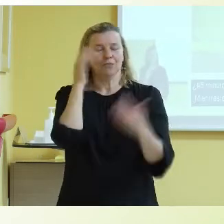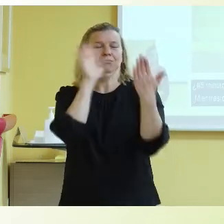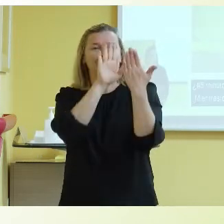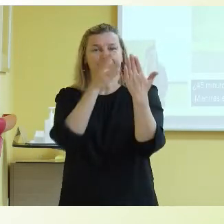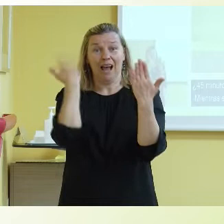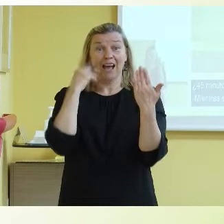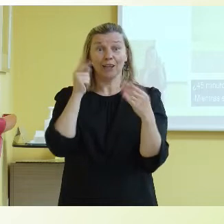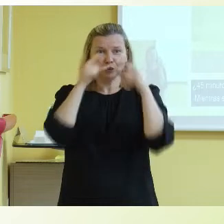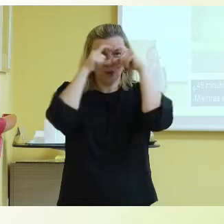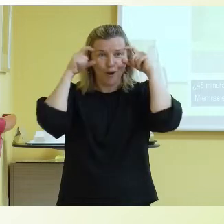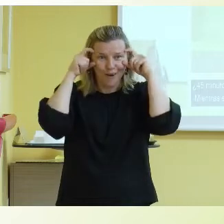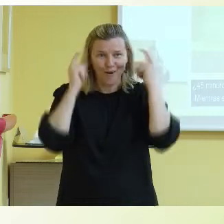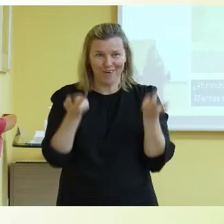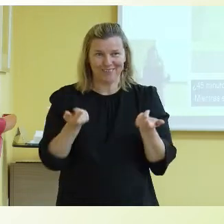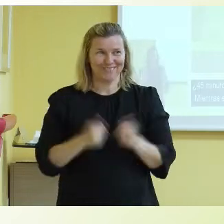ojos.